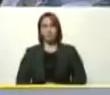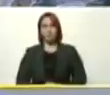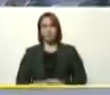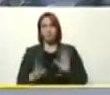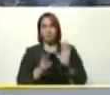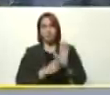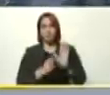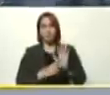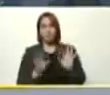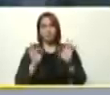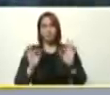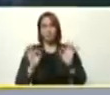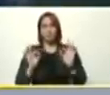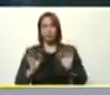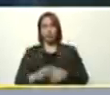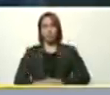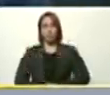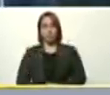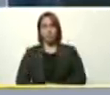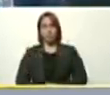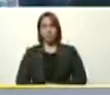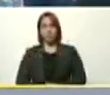Una campaña electoral,